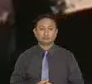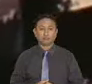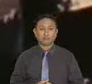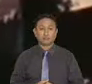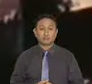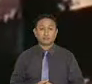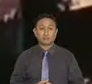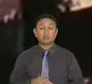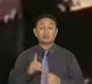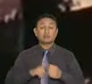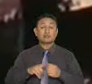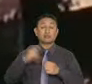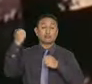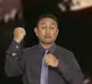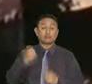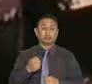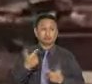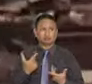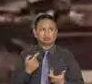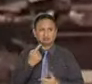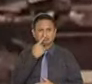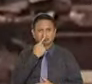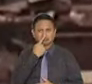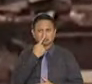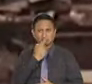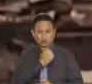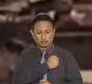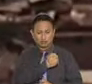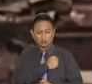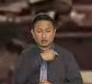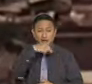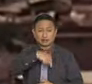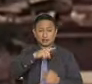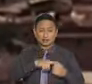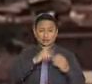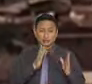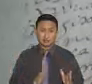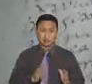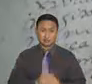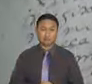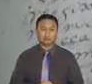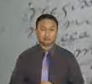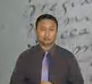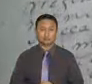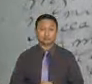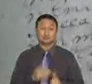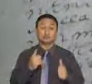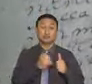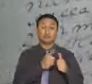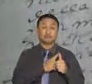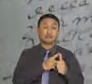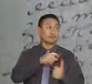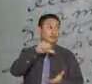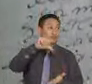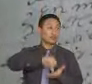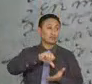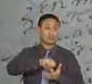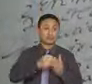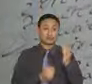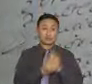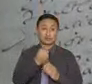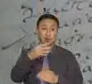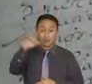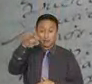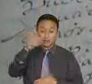la fundación de Quito es de esas curiosidades muy propias de la historia ecuatoriana Y es que primero la ciudad se creó en